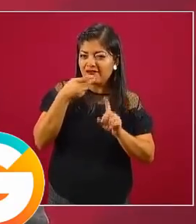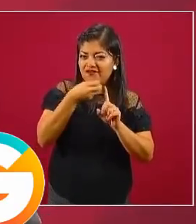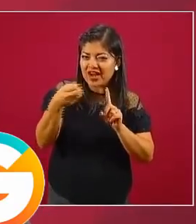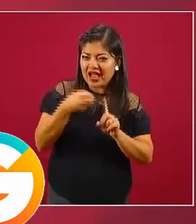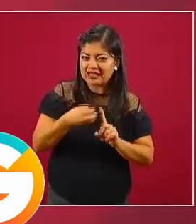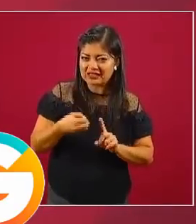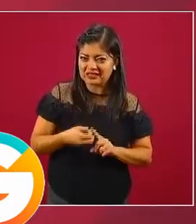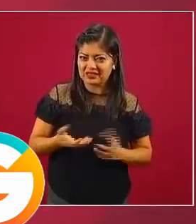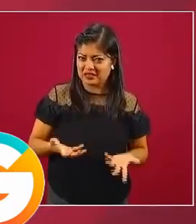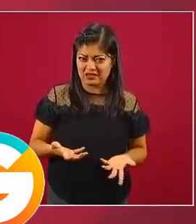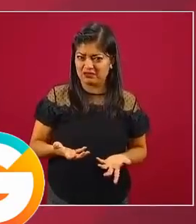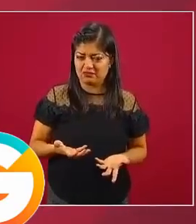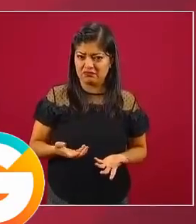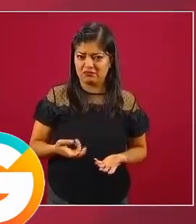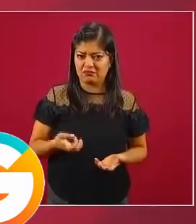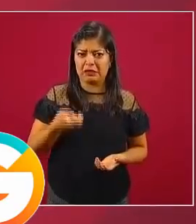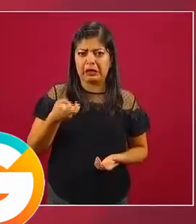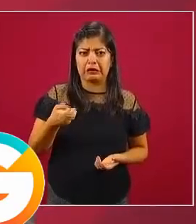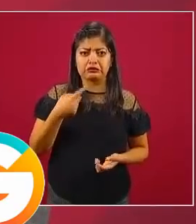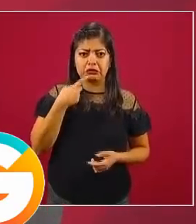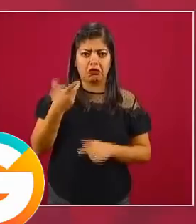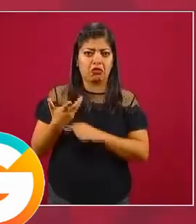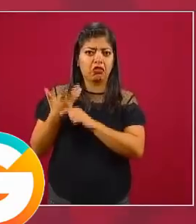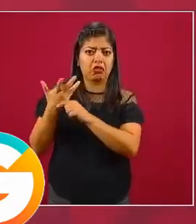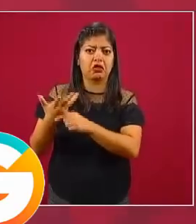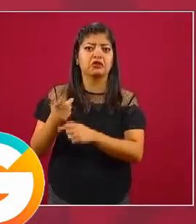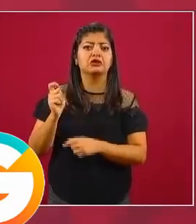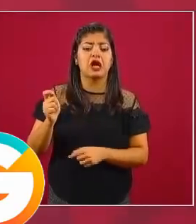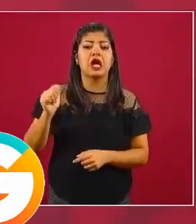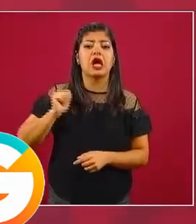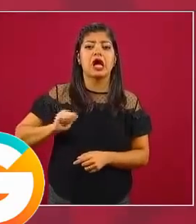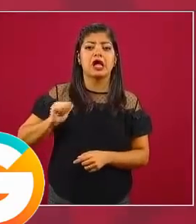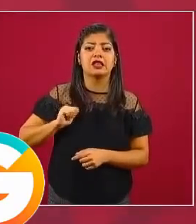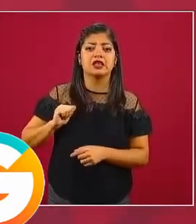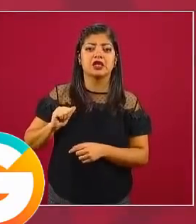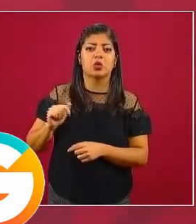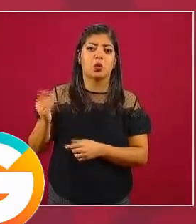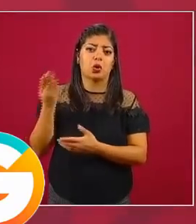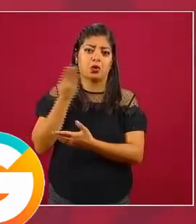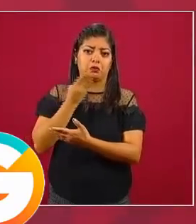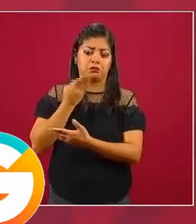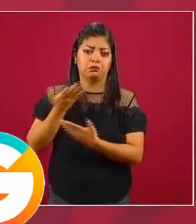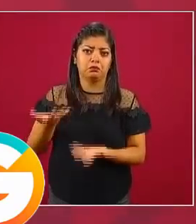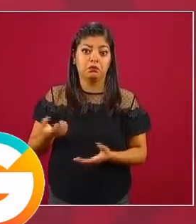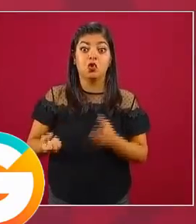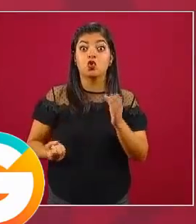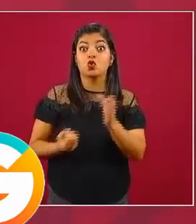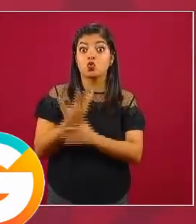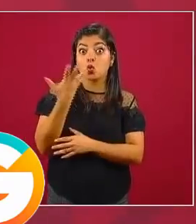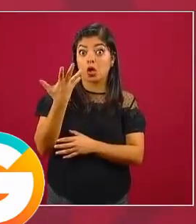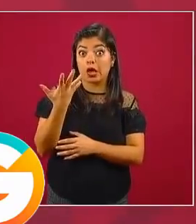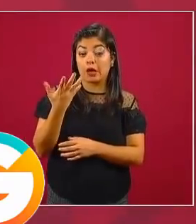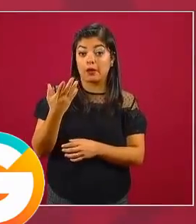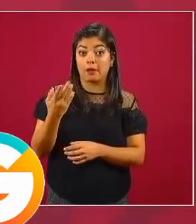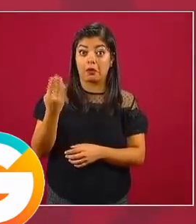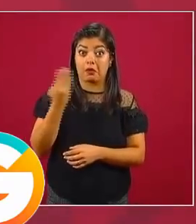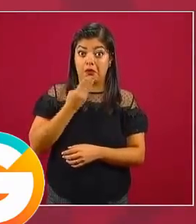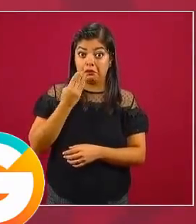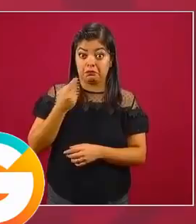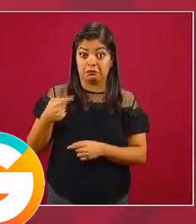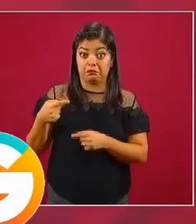Eso está en el Antiguo Testamento. En el Nuevo Testamento ya es otra